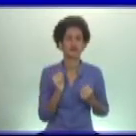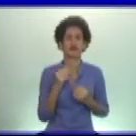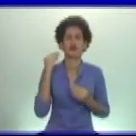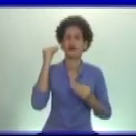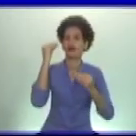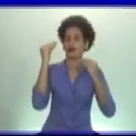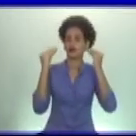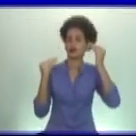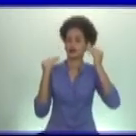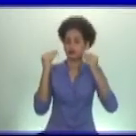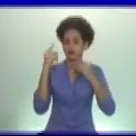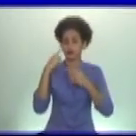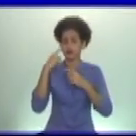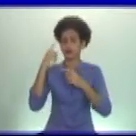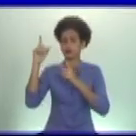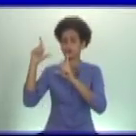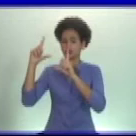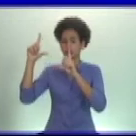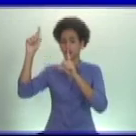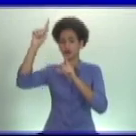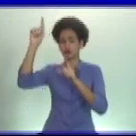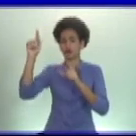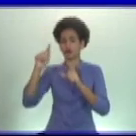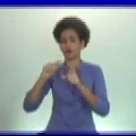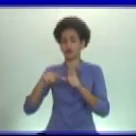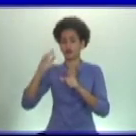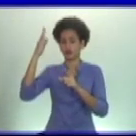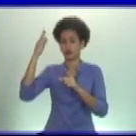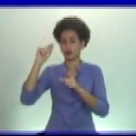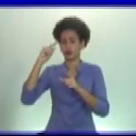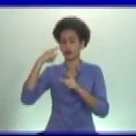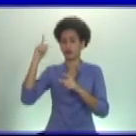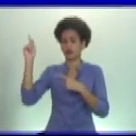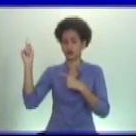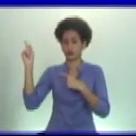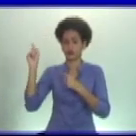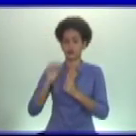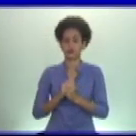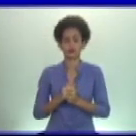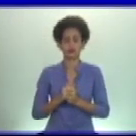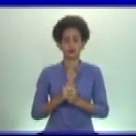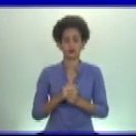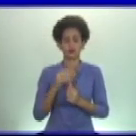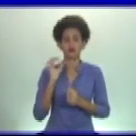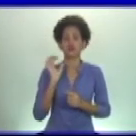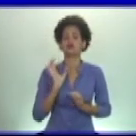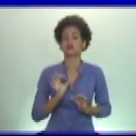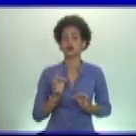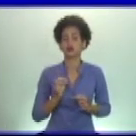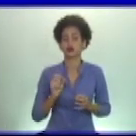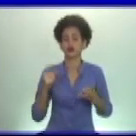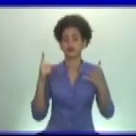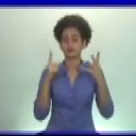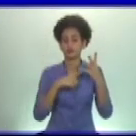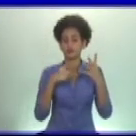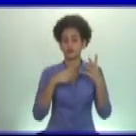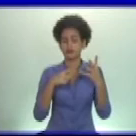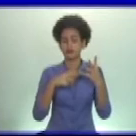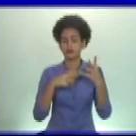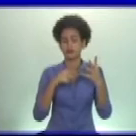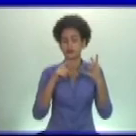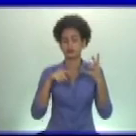el gráfico. Se deben de haber percatado que es este caso, ¿verdad? Menos 20, que es menor que 20, su